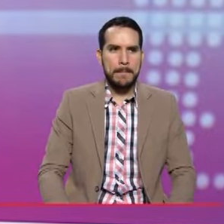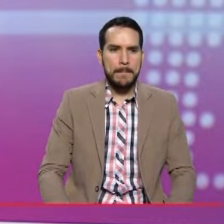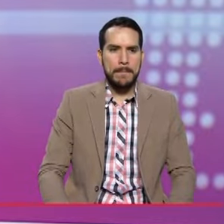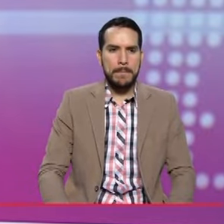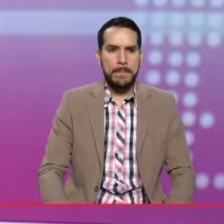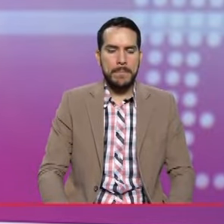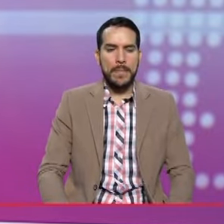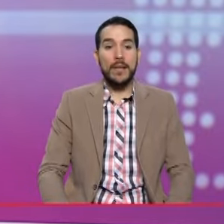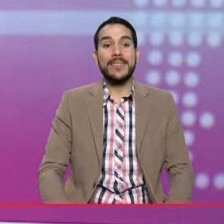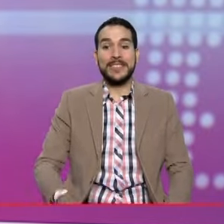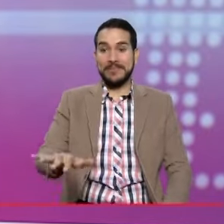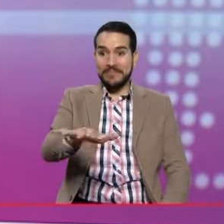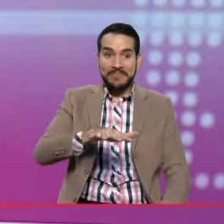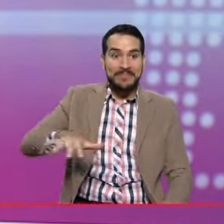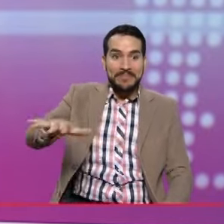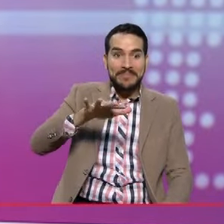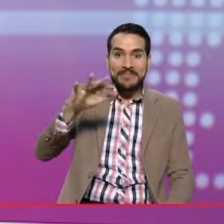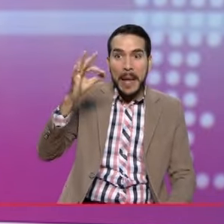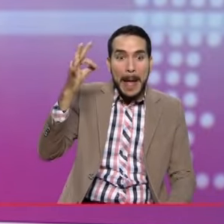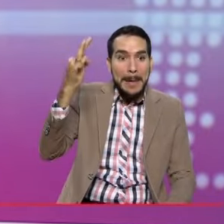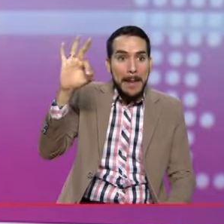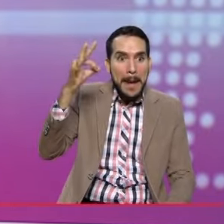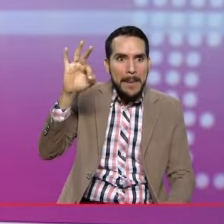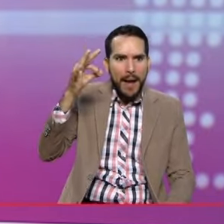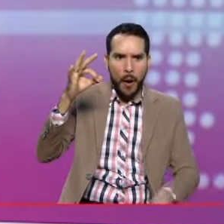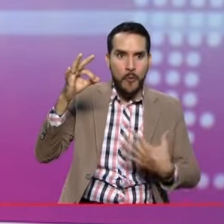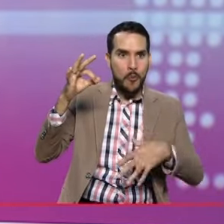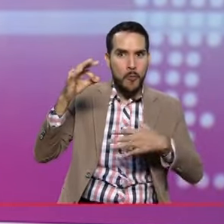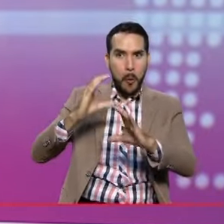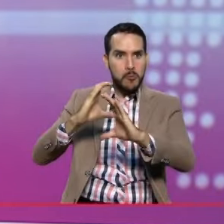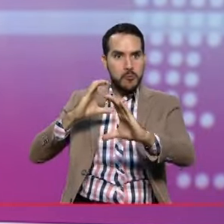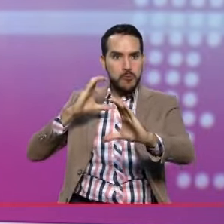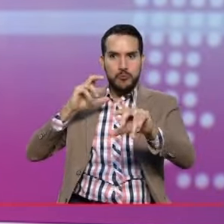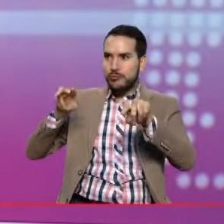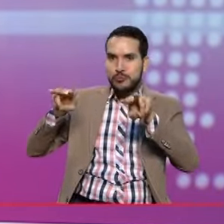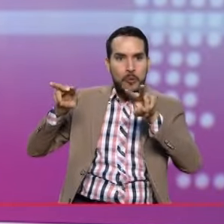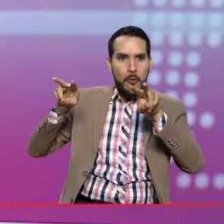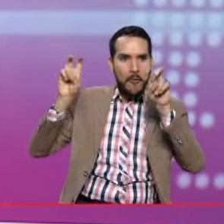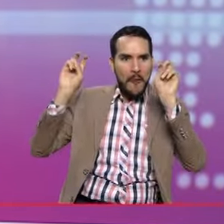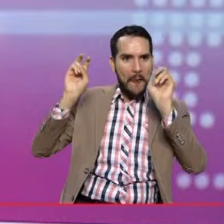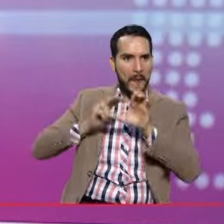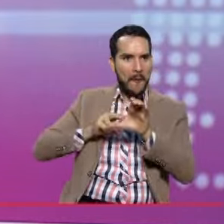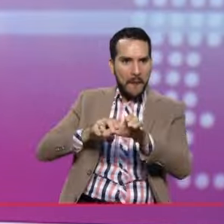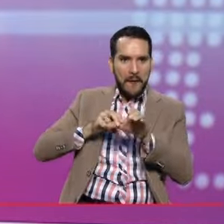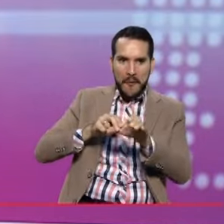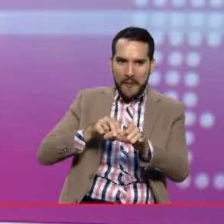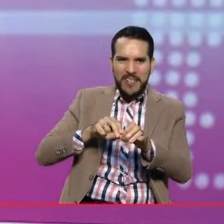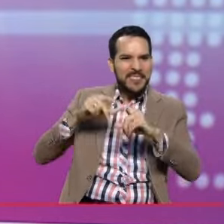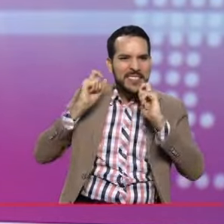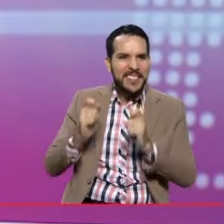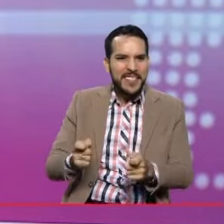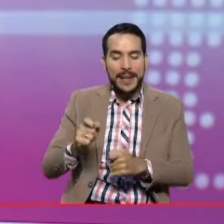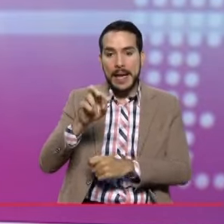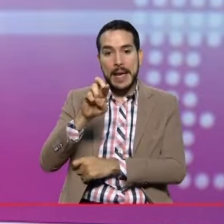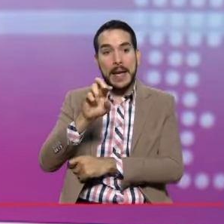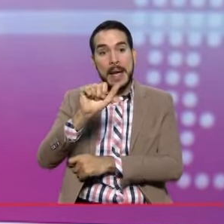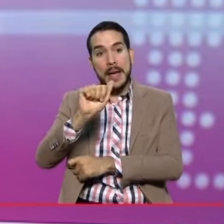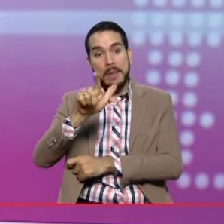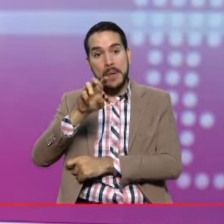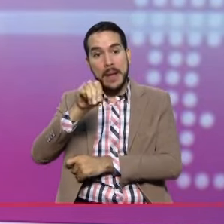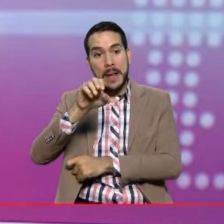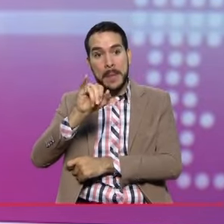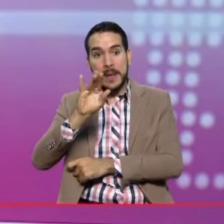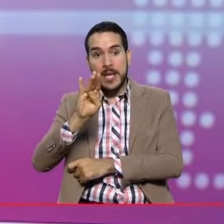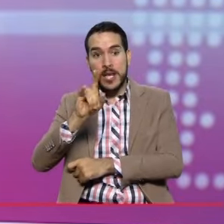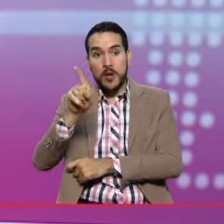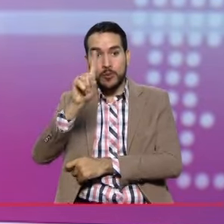Palmira está estrenando sistema de transporte público, una buena noticia para mi ciudad. Y es que el Palmibus llegó para ponerle freno a las quejas de